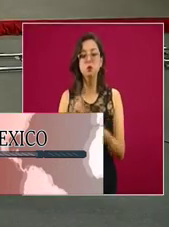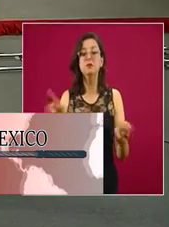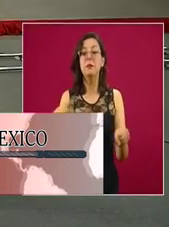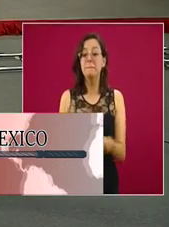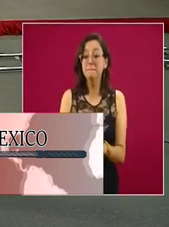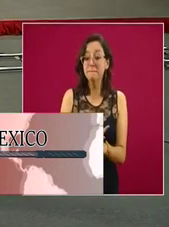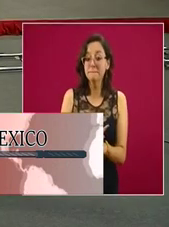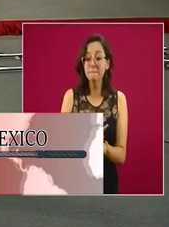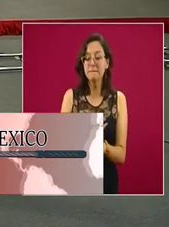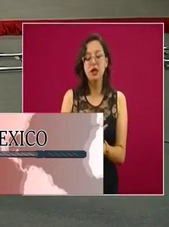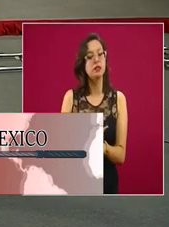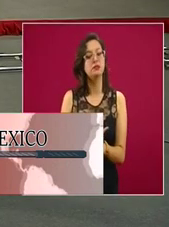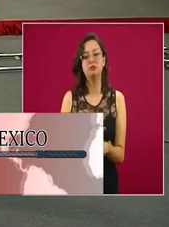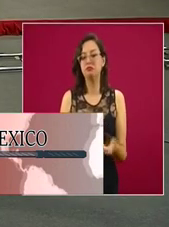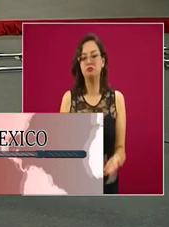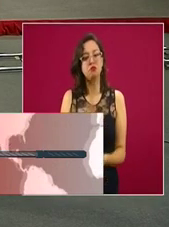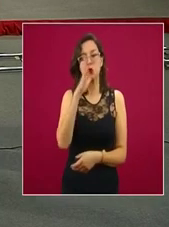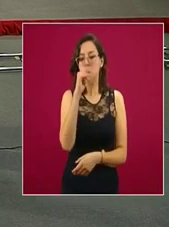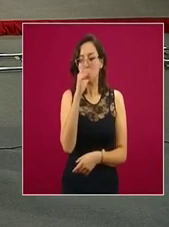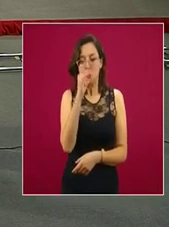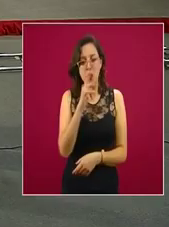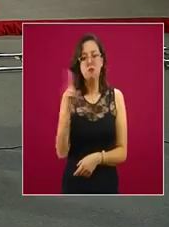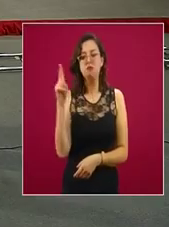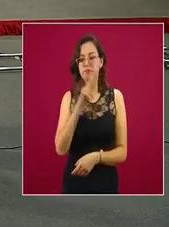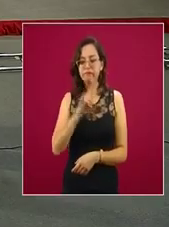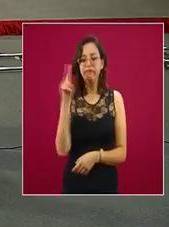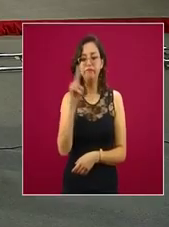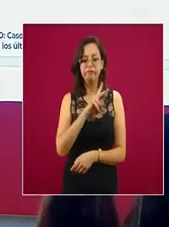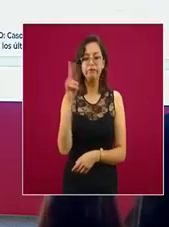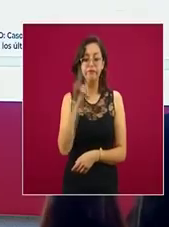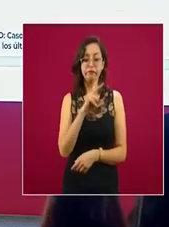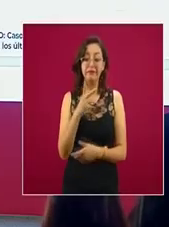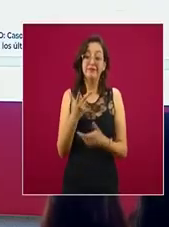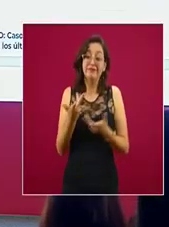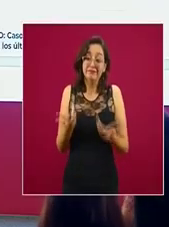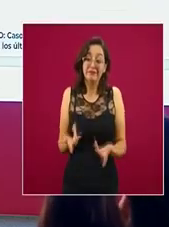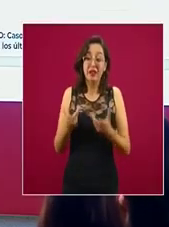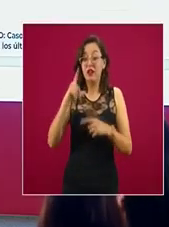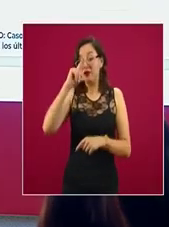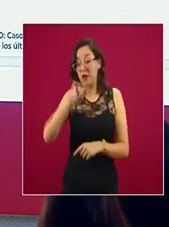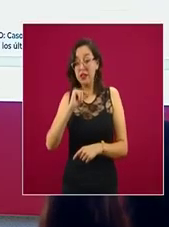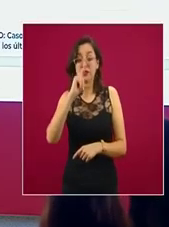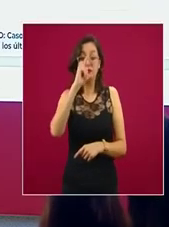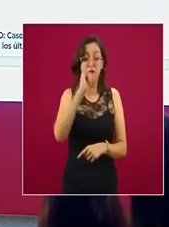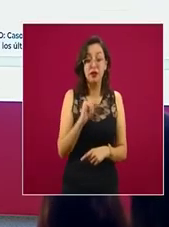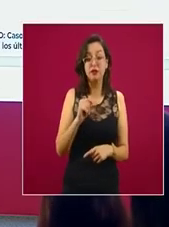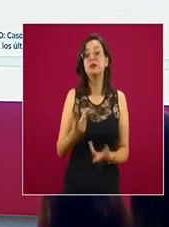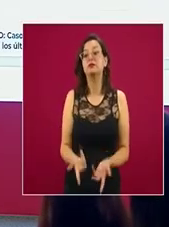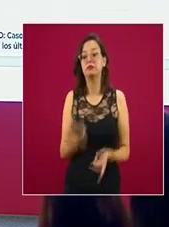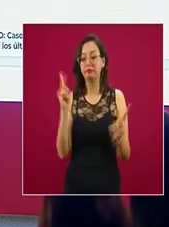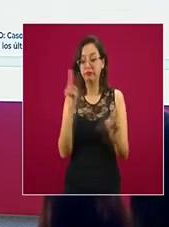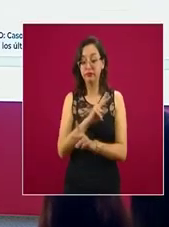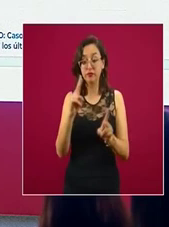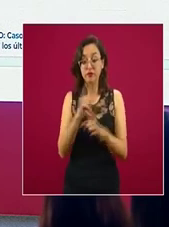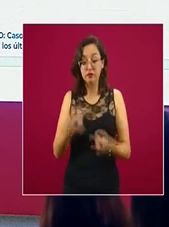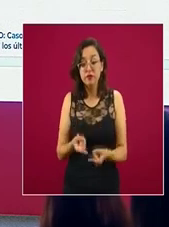resulta es en una pérdida de la función de los pulmones. Y la función principal de los pulmones es incorporar oxígeno a